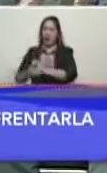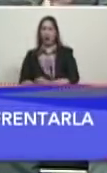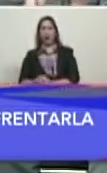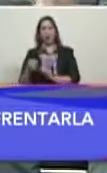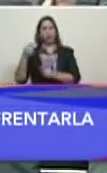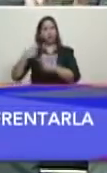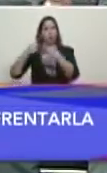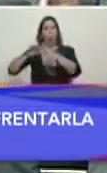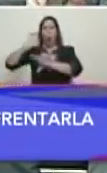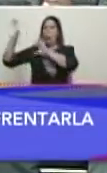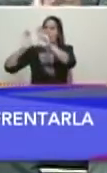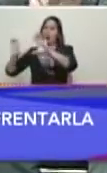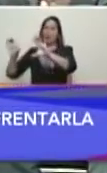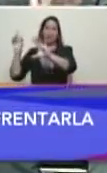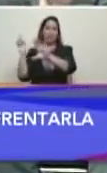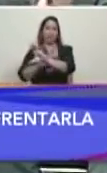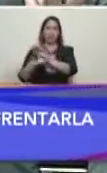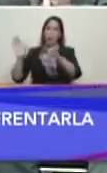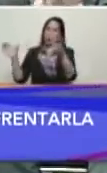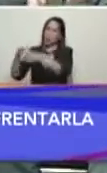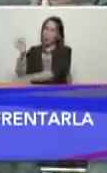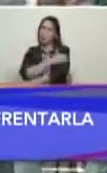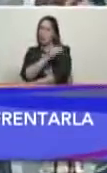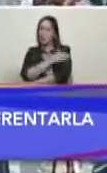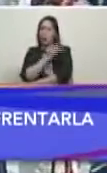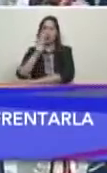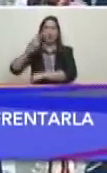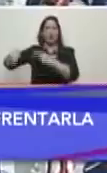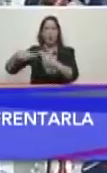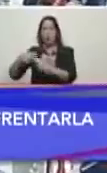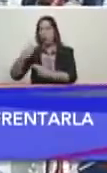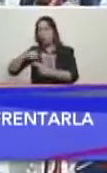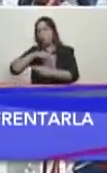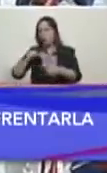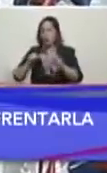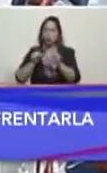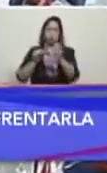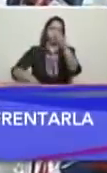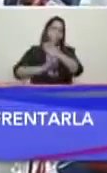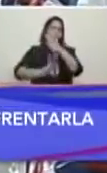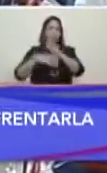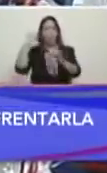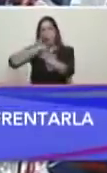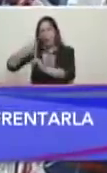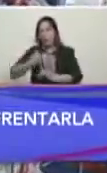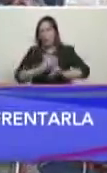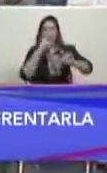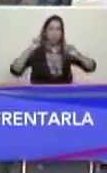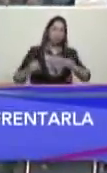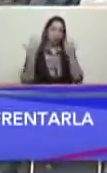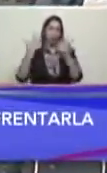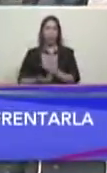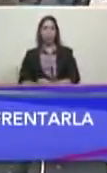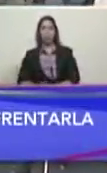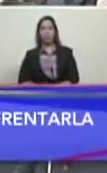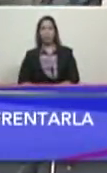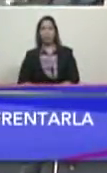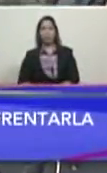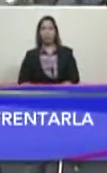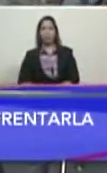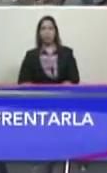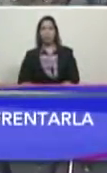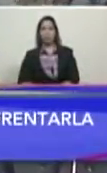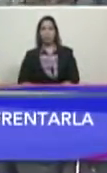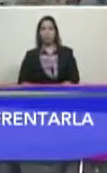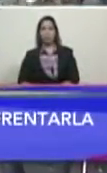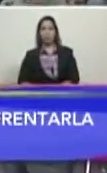ninguna oligarquía extranjera, y seguiremos dando la batalla y ganando esta batalla de manera irreductible, como